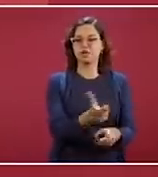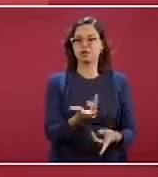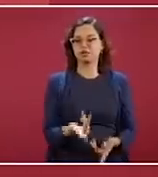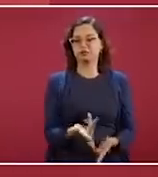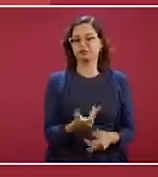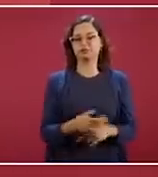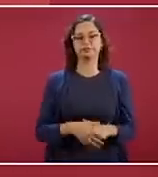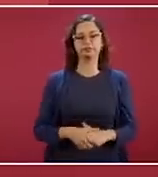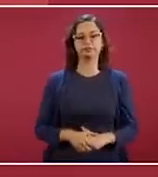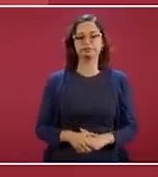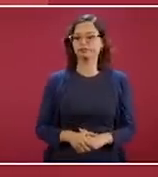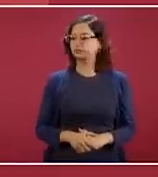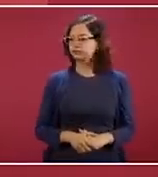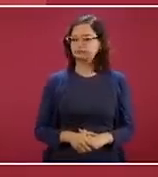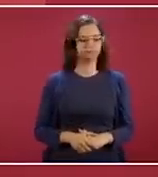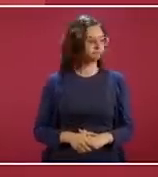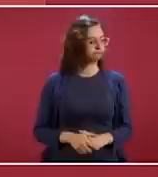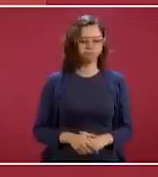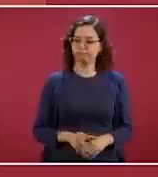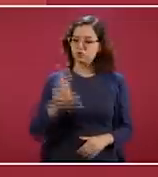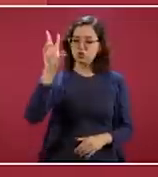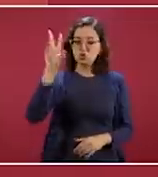integrantes de la terna. No,